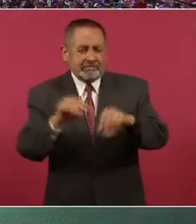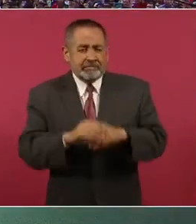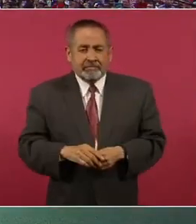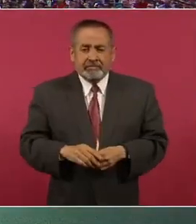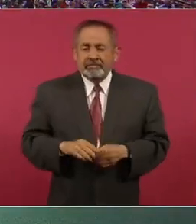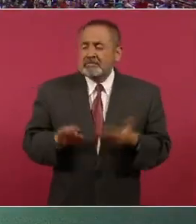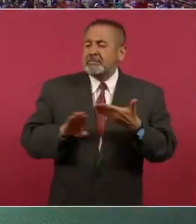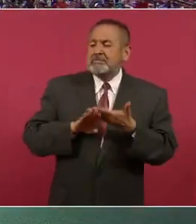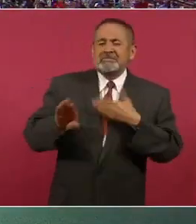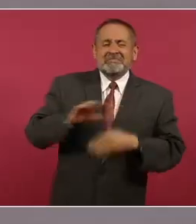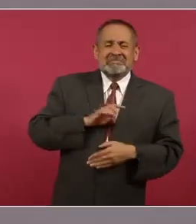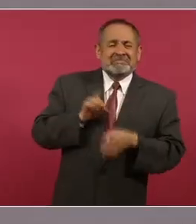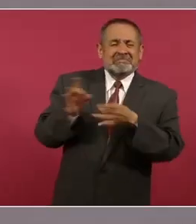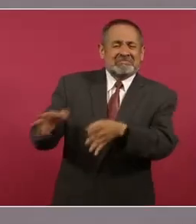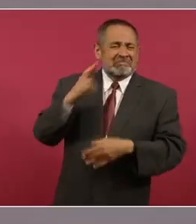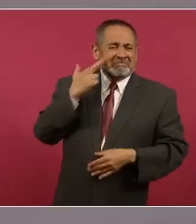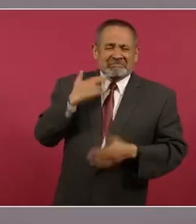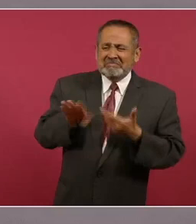racismo,